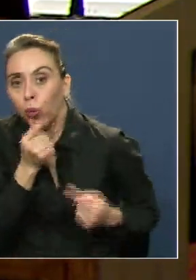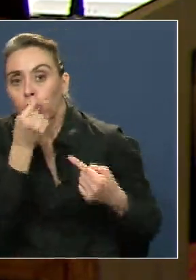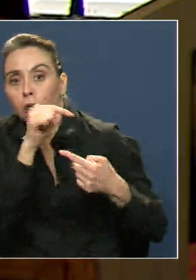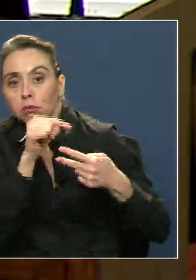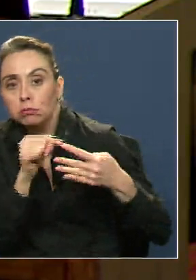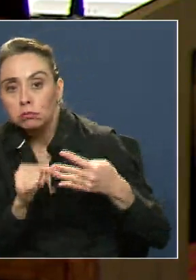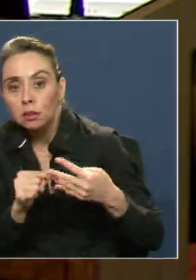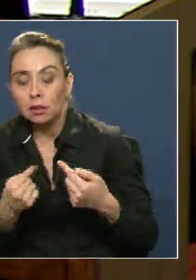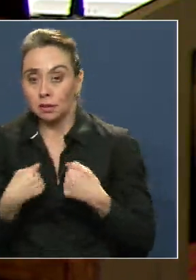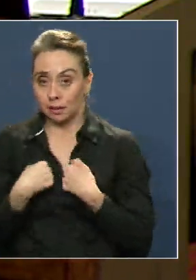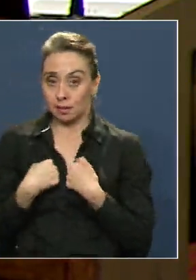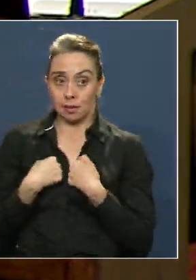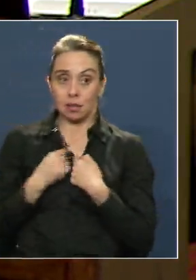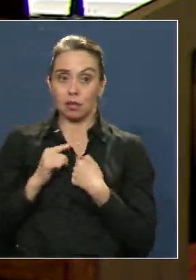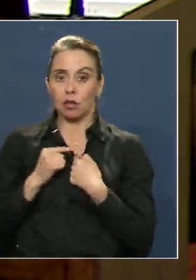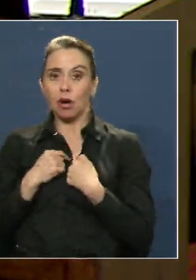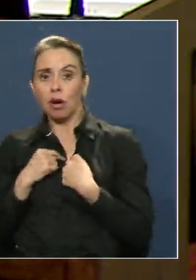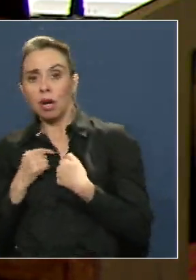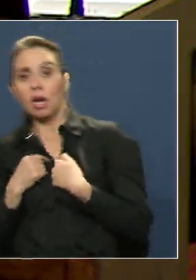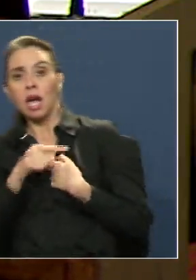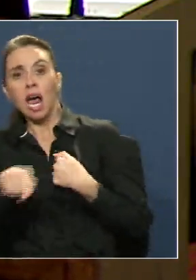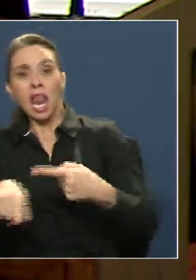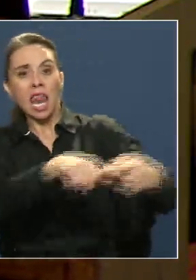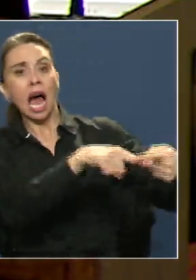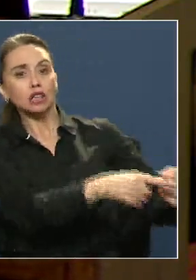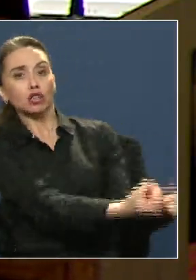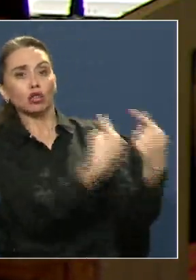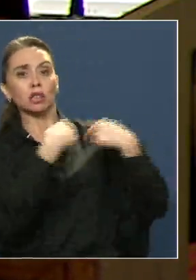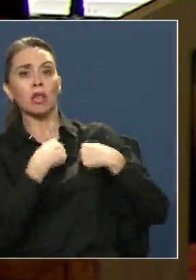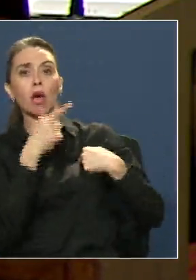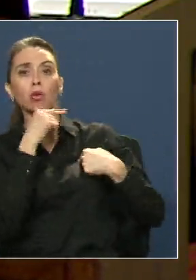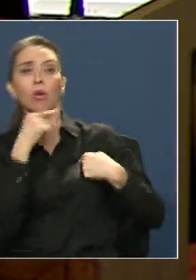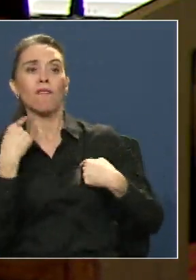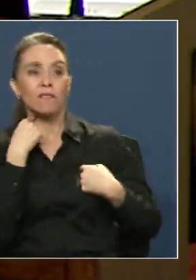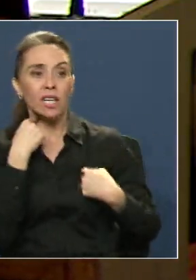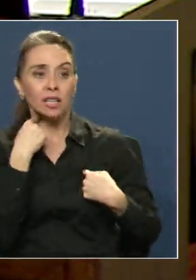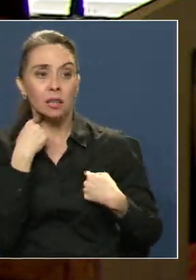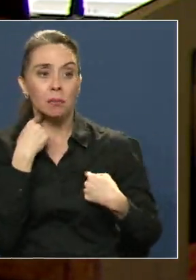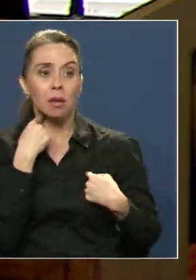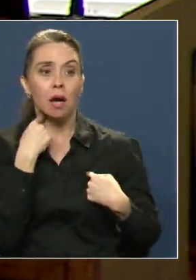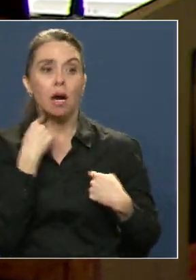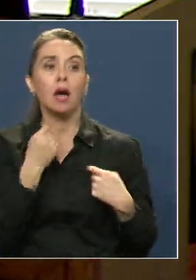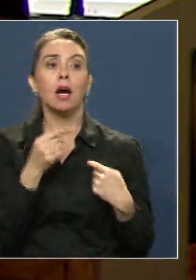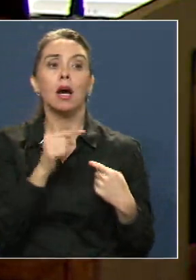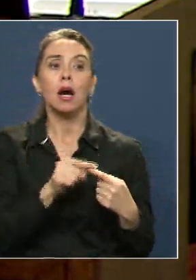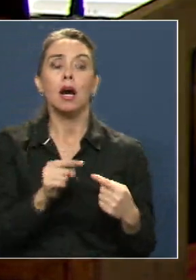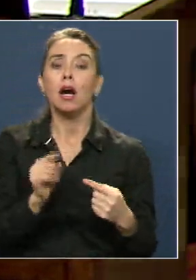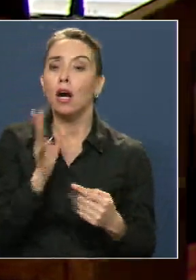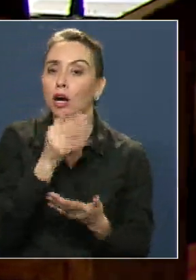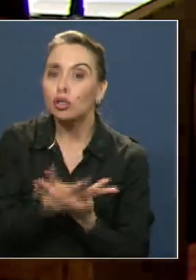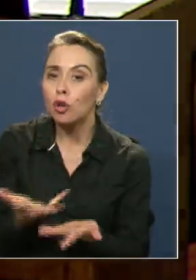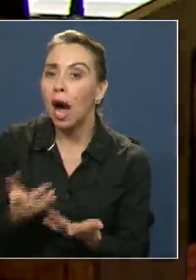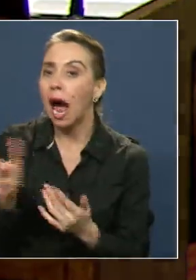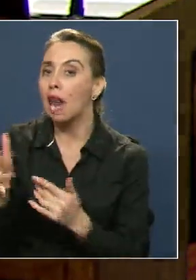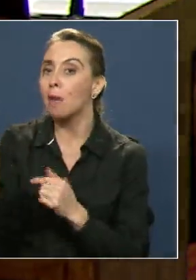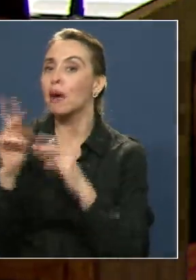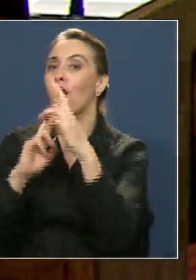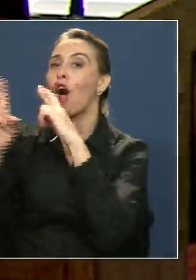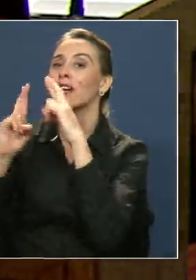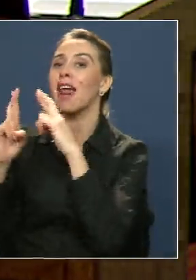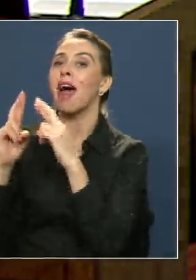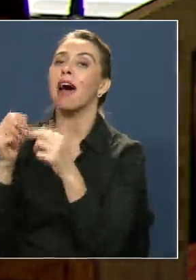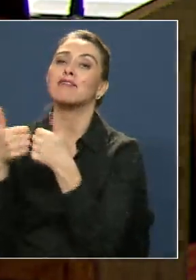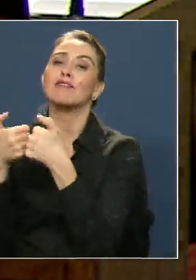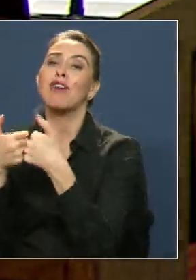Ya no de ellos, sino que de la sociedad. ¿Nos habrá dejado? ¿No habrá habido una relación amorosa? Entonces, no